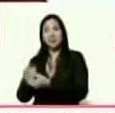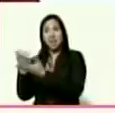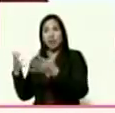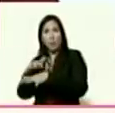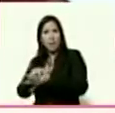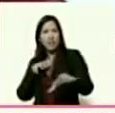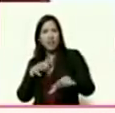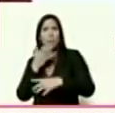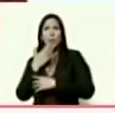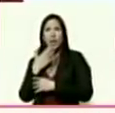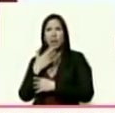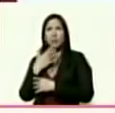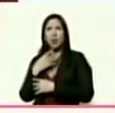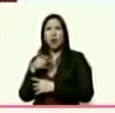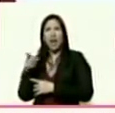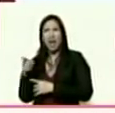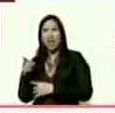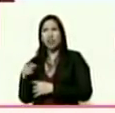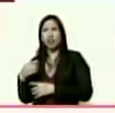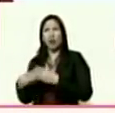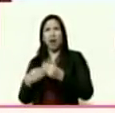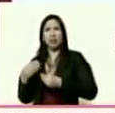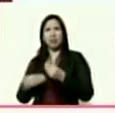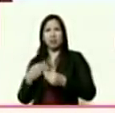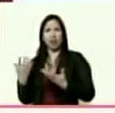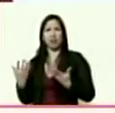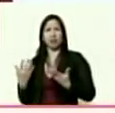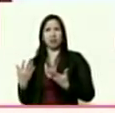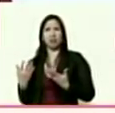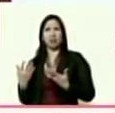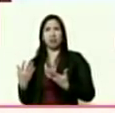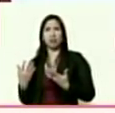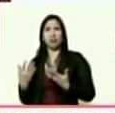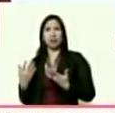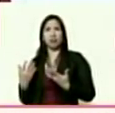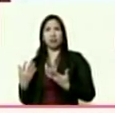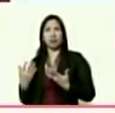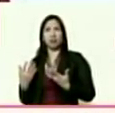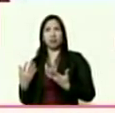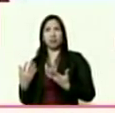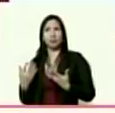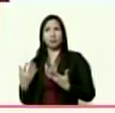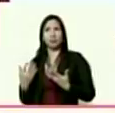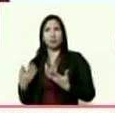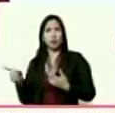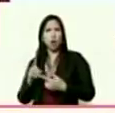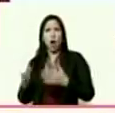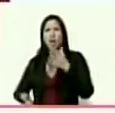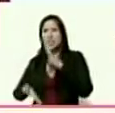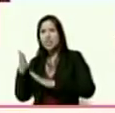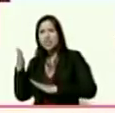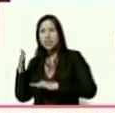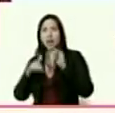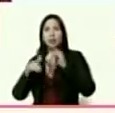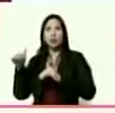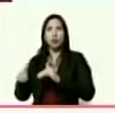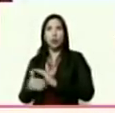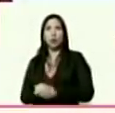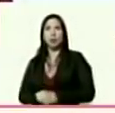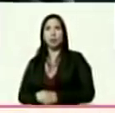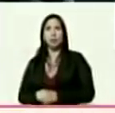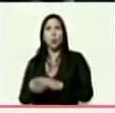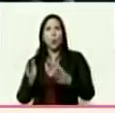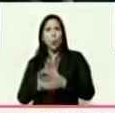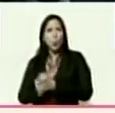ellos iban a pelar ese boche, como decimos aquí en criollo, de no ir a unas elecciones así